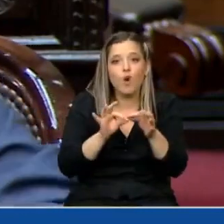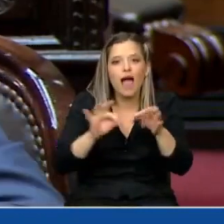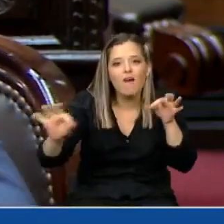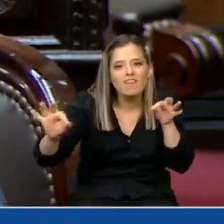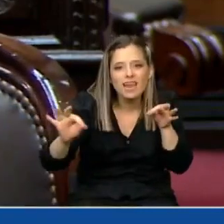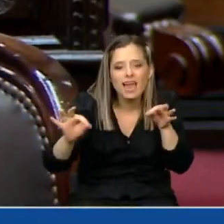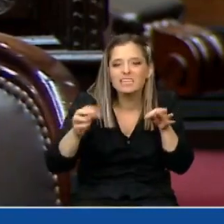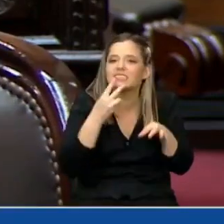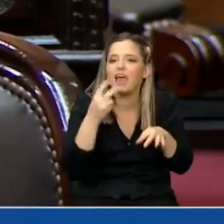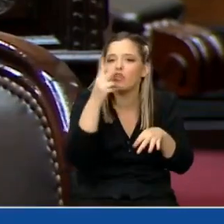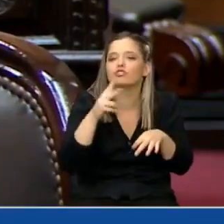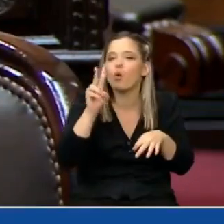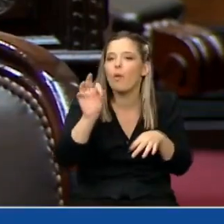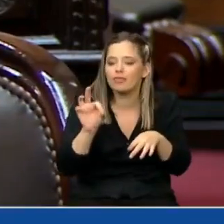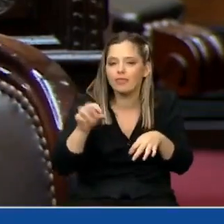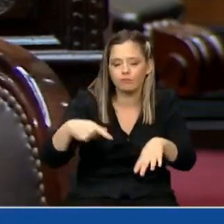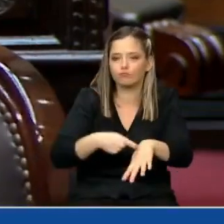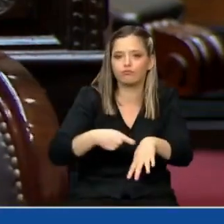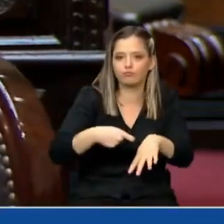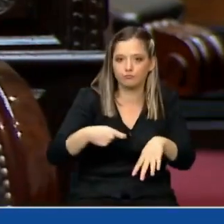220.